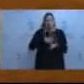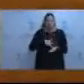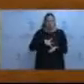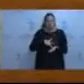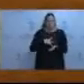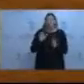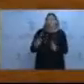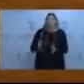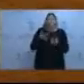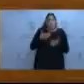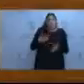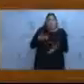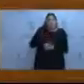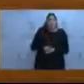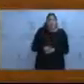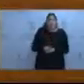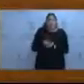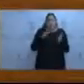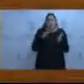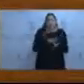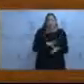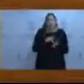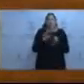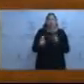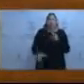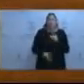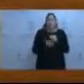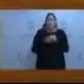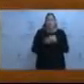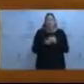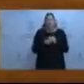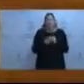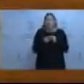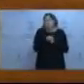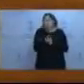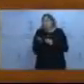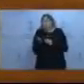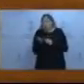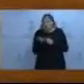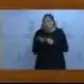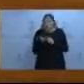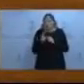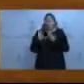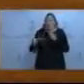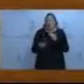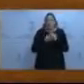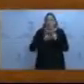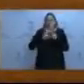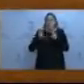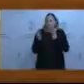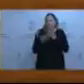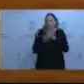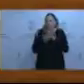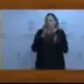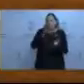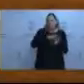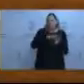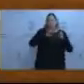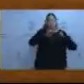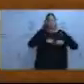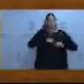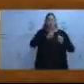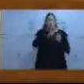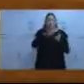pido la aprobación. En cuanto a las enmiendas y demás, hemos llegado a una enmienda transaccional con el partido